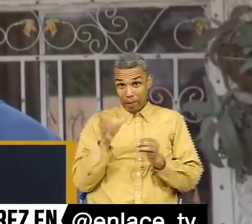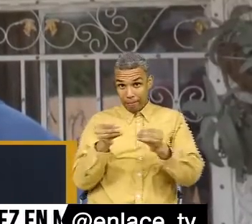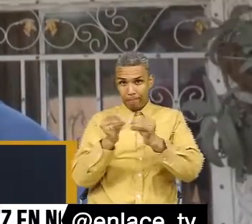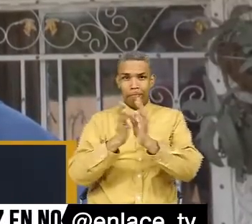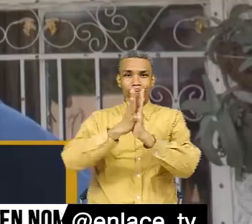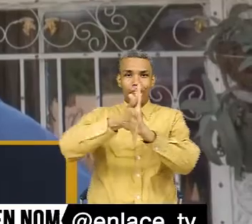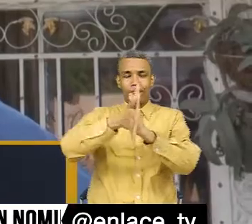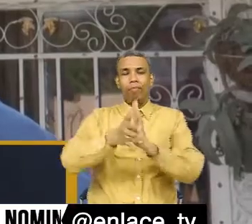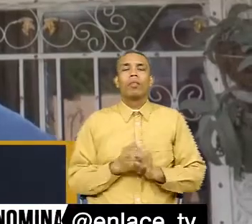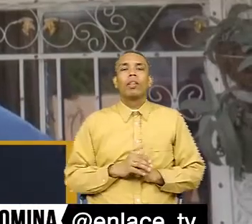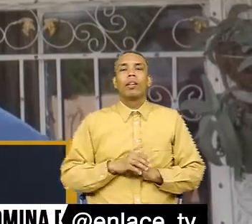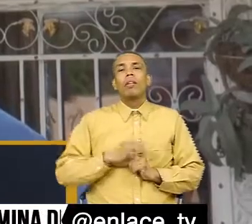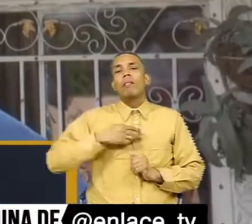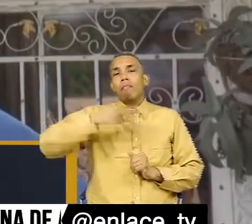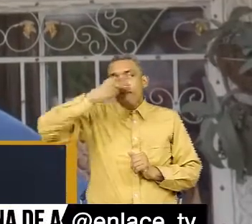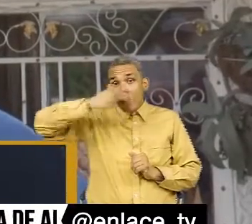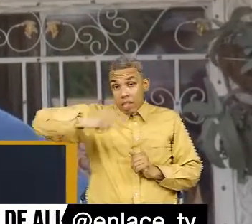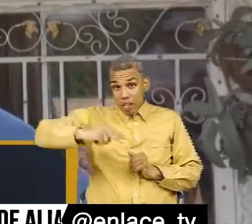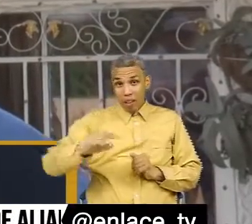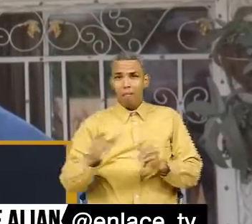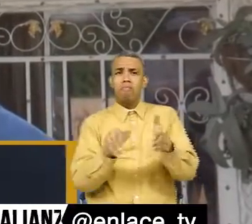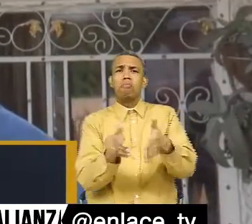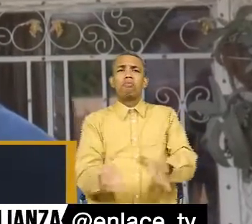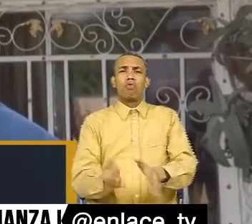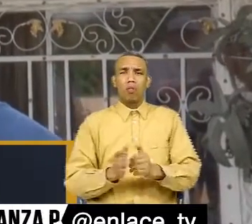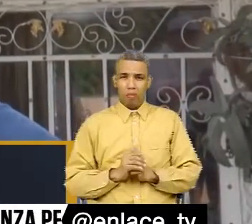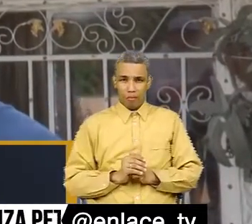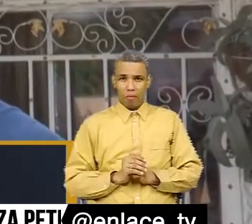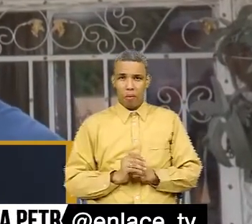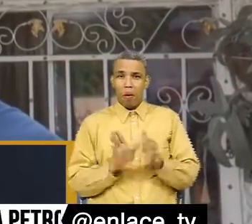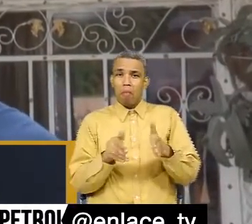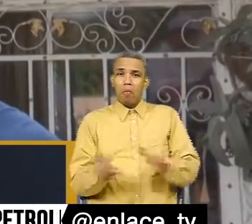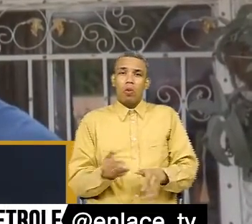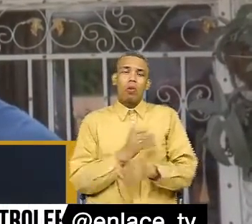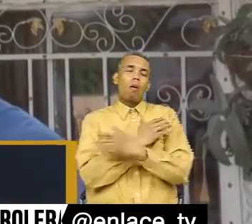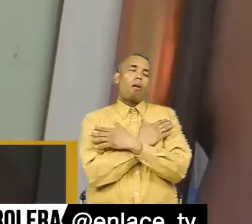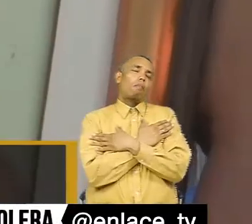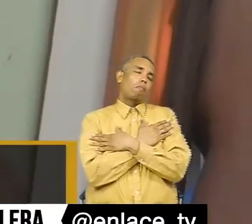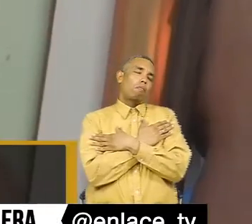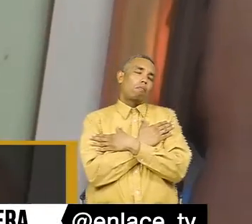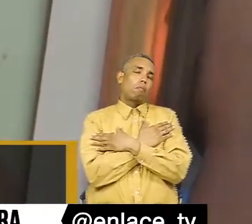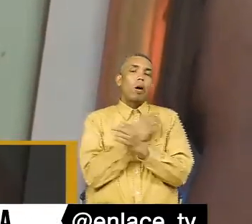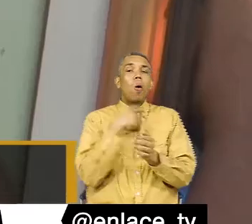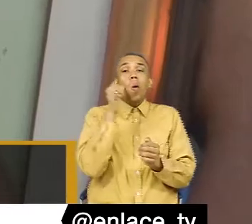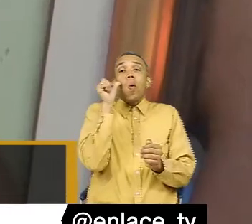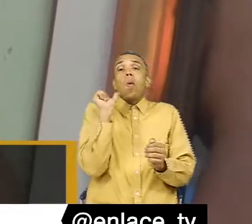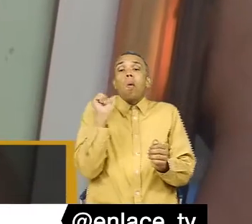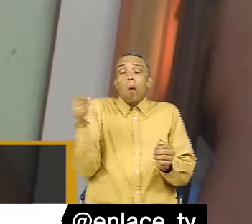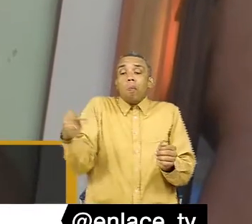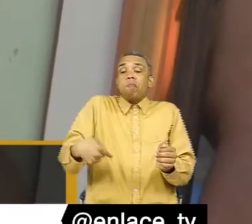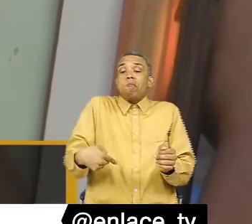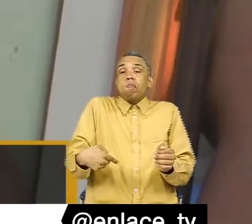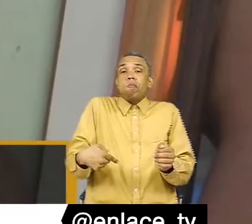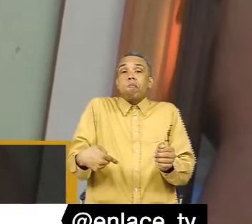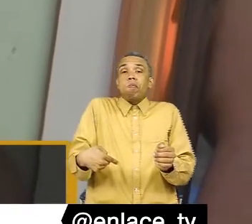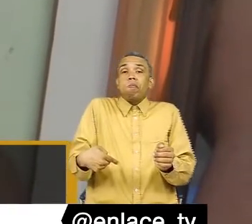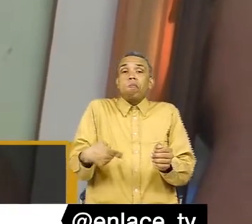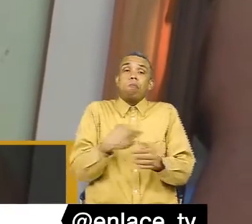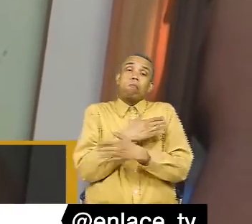hija murió y esta es la hora, no le han sacado el hijo. Yo la estoy velando, inclusive con el niño